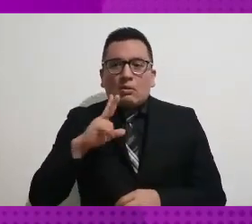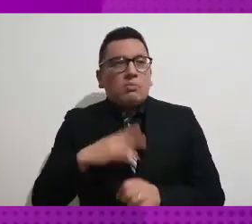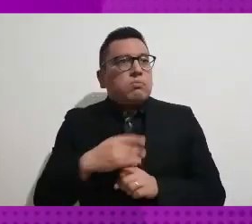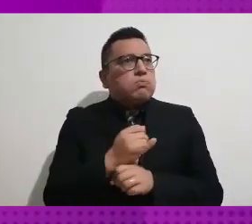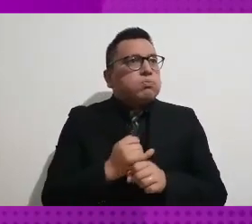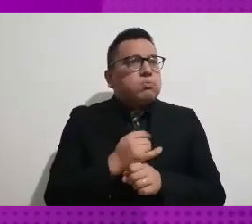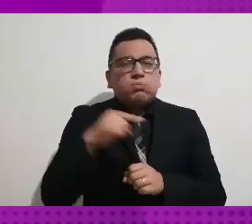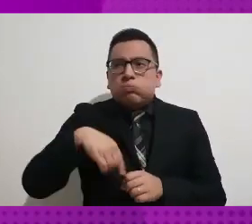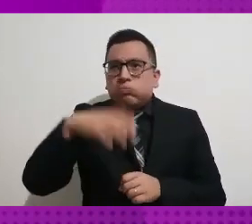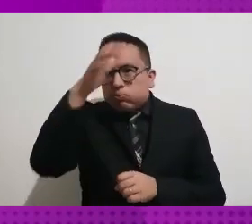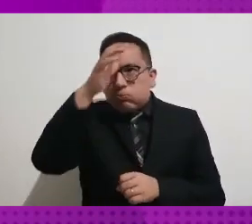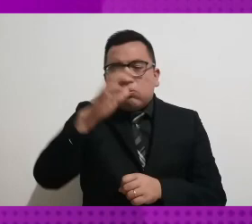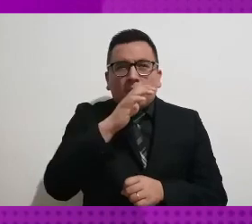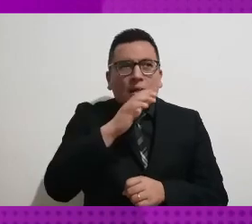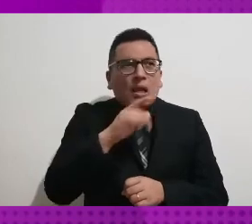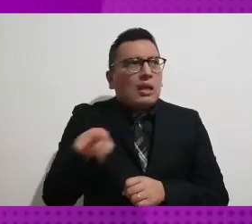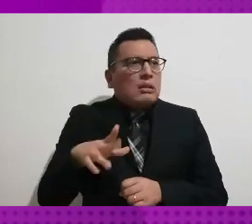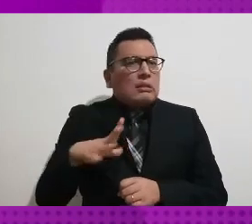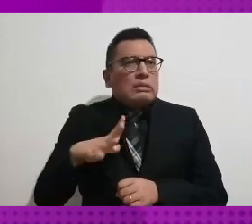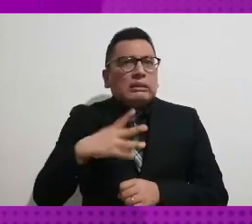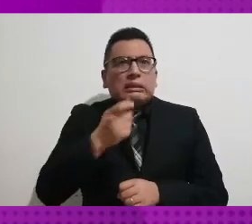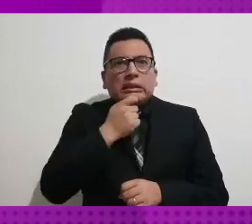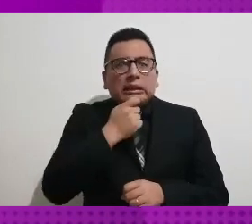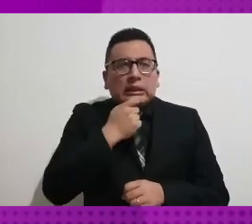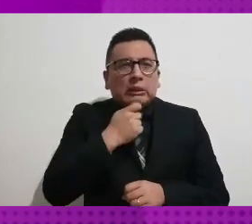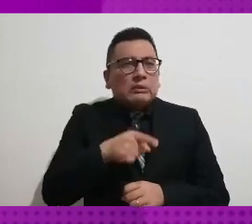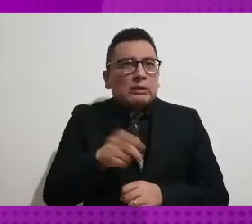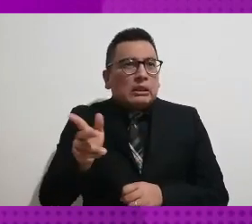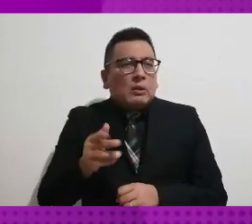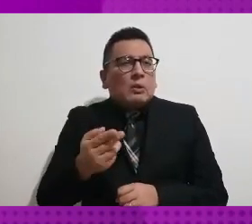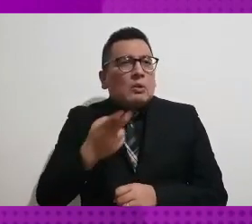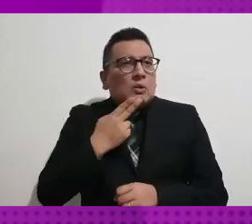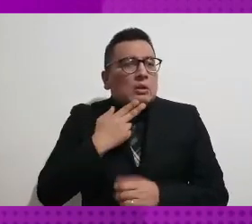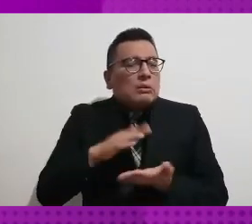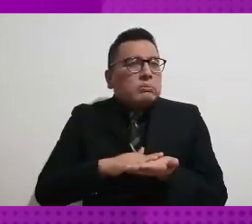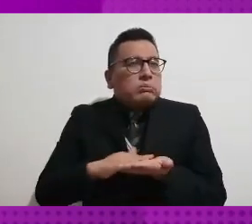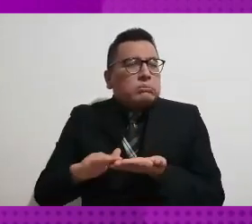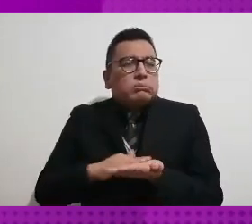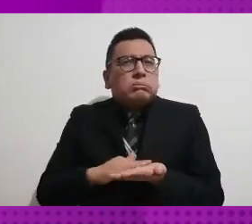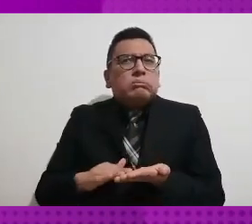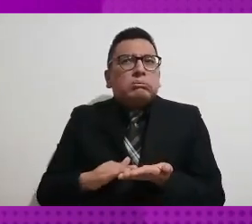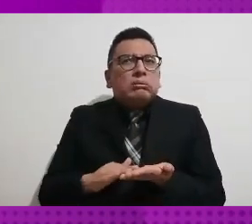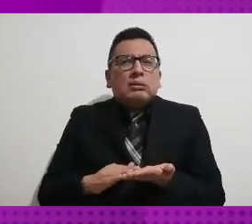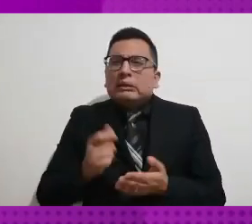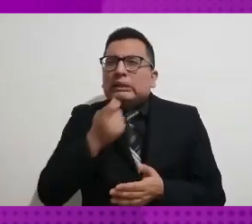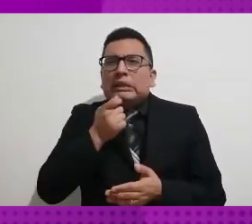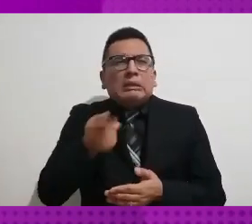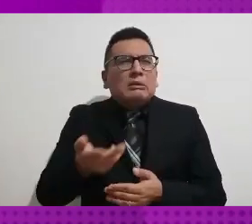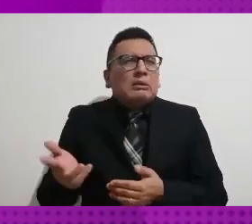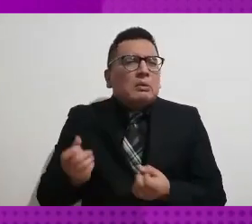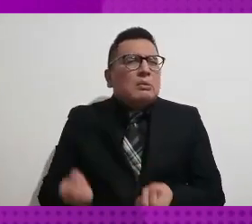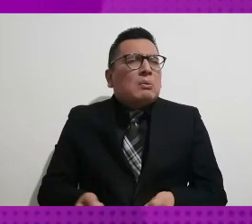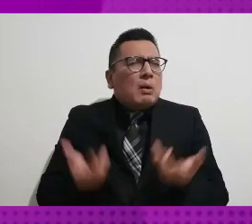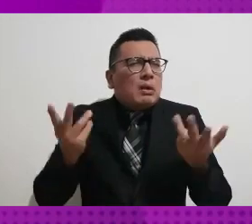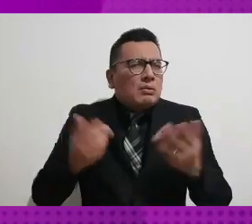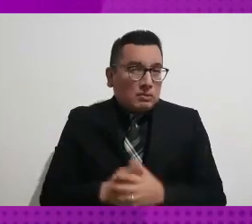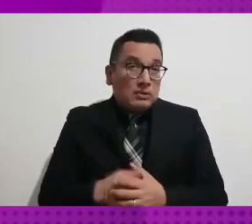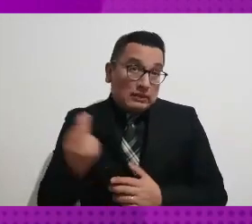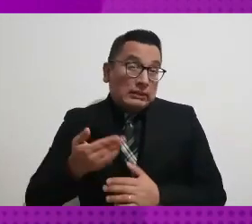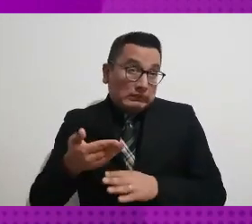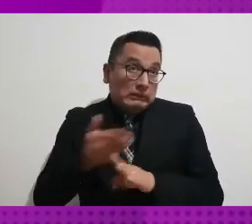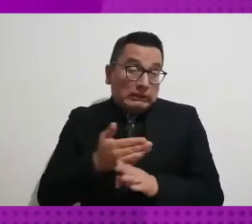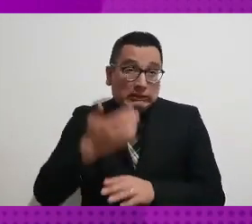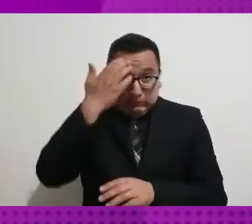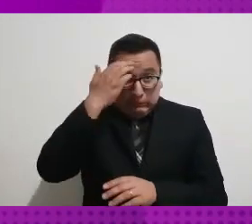en Coahuila? Pero si nosotros mismos no nos exigimos en cuanto vamos a difundirlo, vamos a darlo a